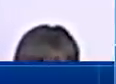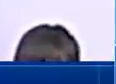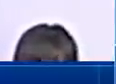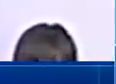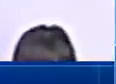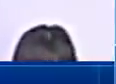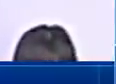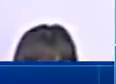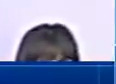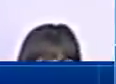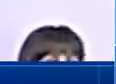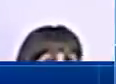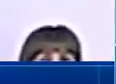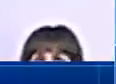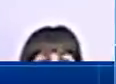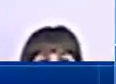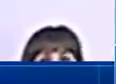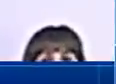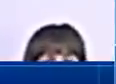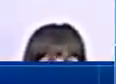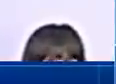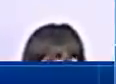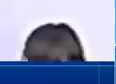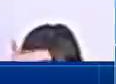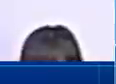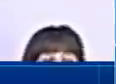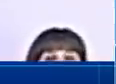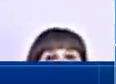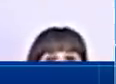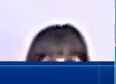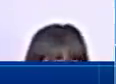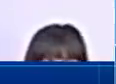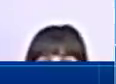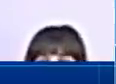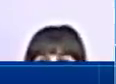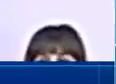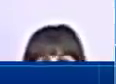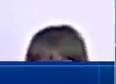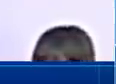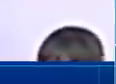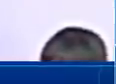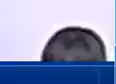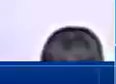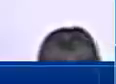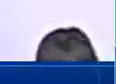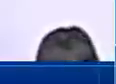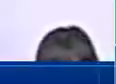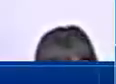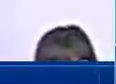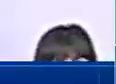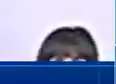la confianza, ¿no? Y yo mirándole, señoría, pues evidentemente entiendo que usted, pues cuando se sienta en su